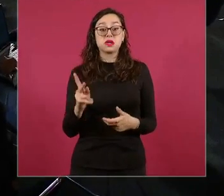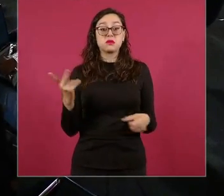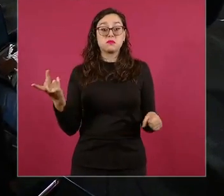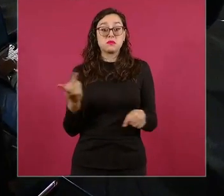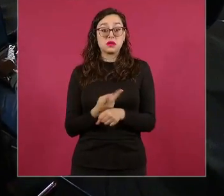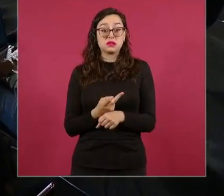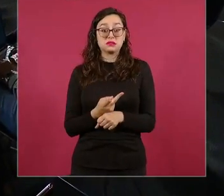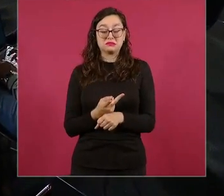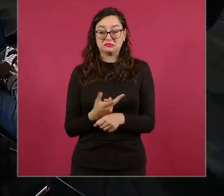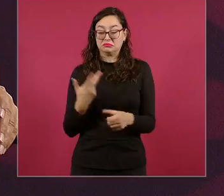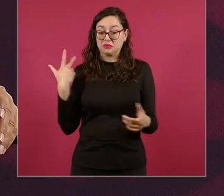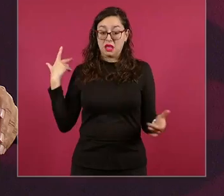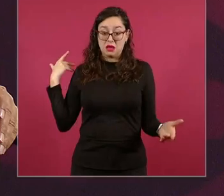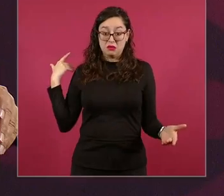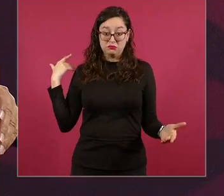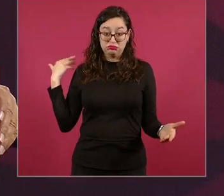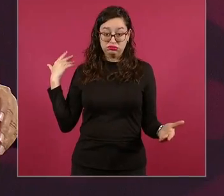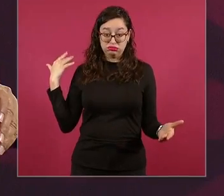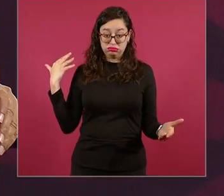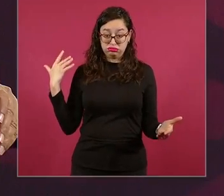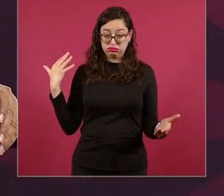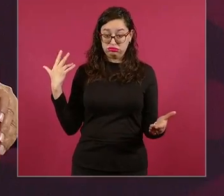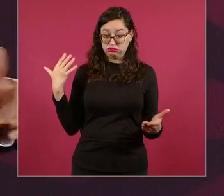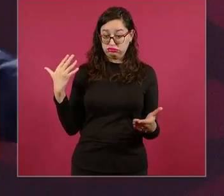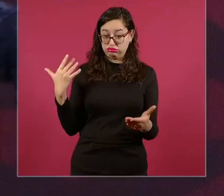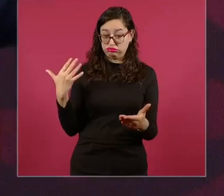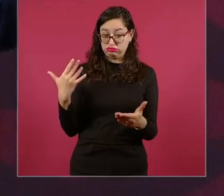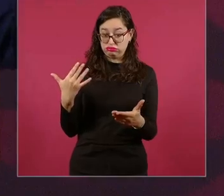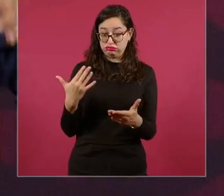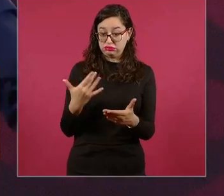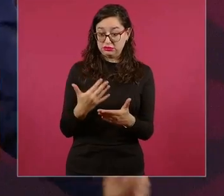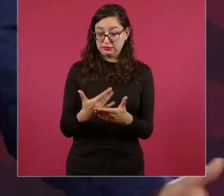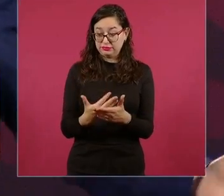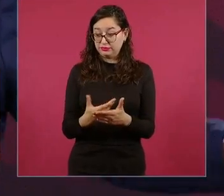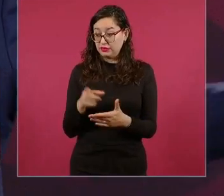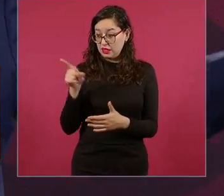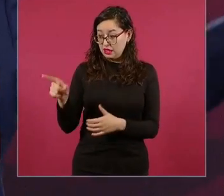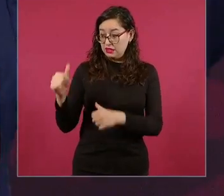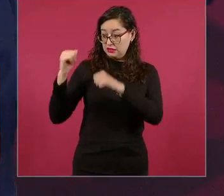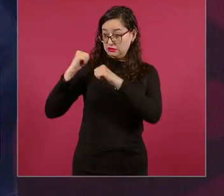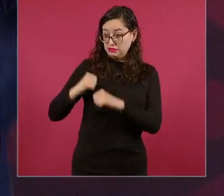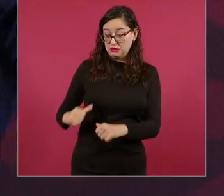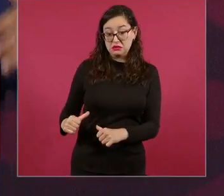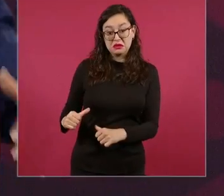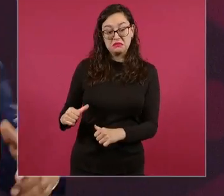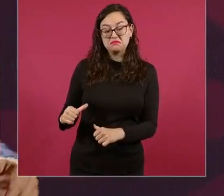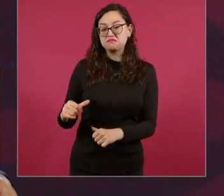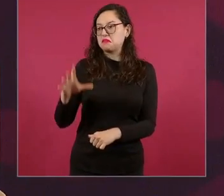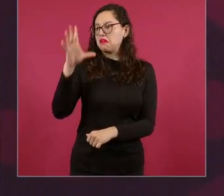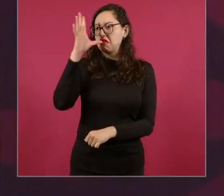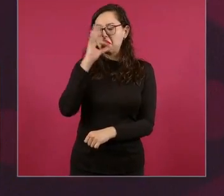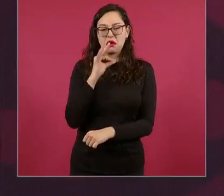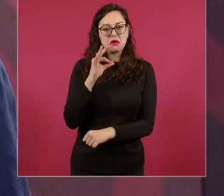parte de la crisis, de la decadencia, a que ese poder se convirtió